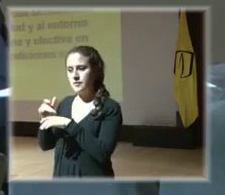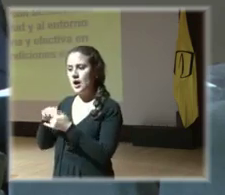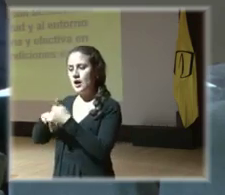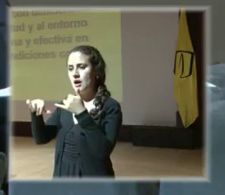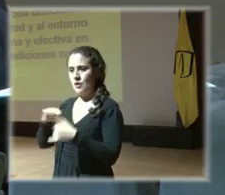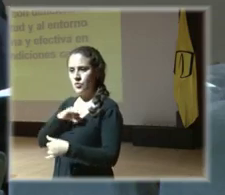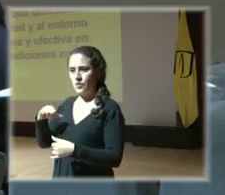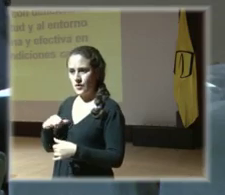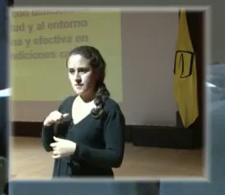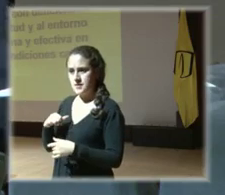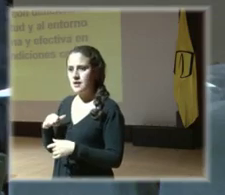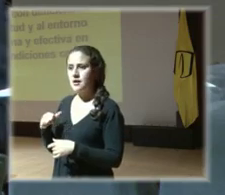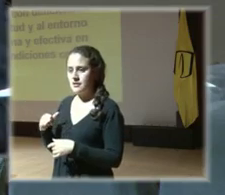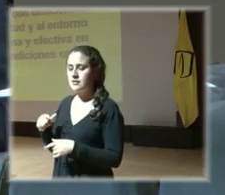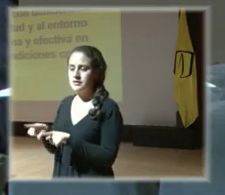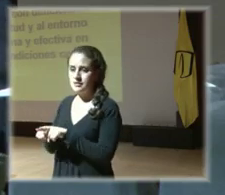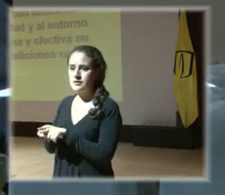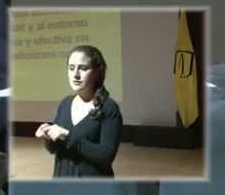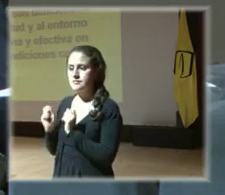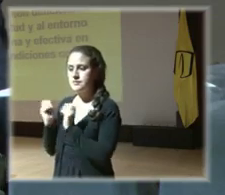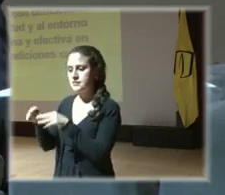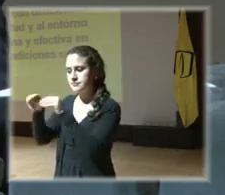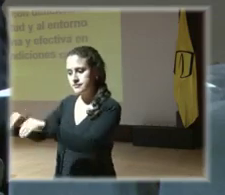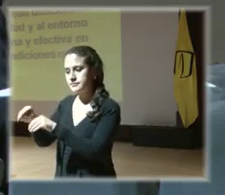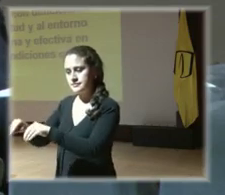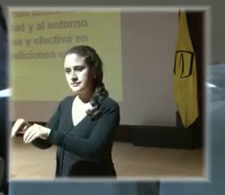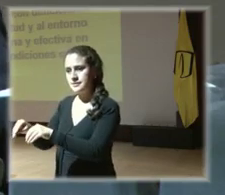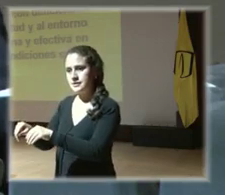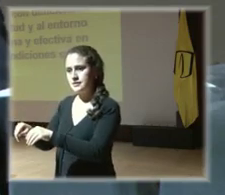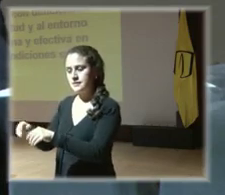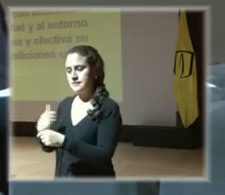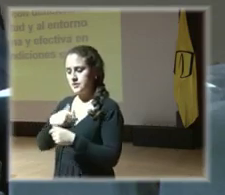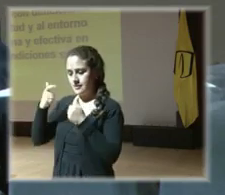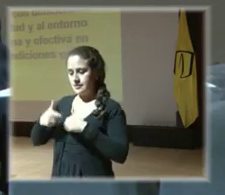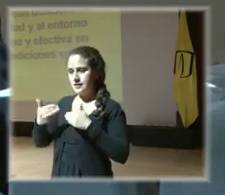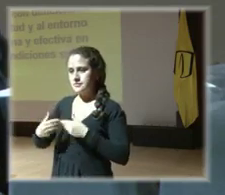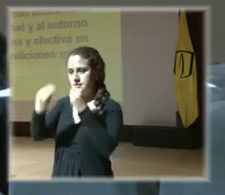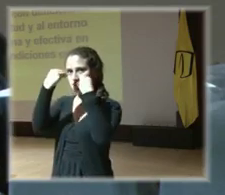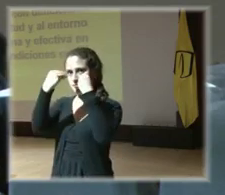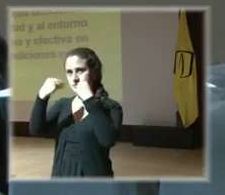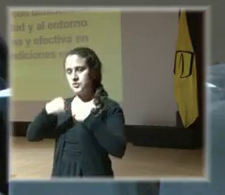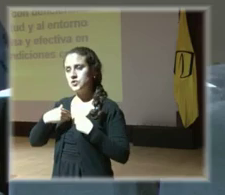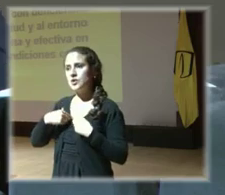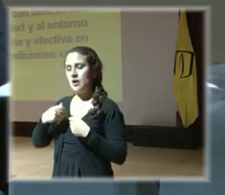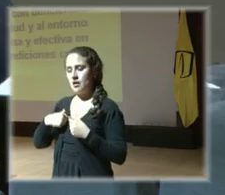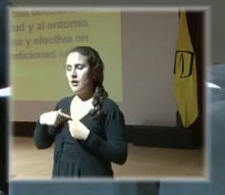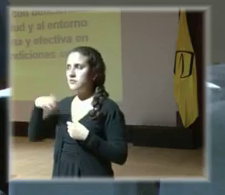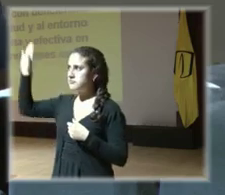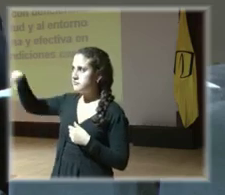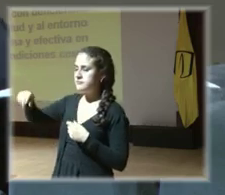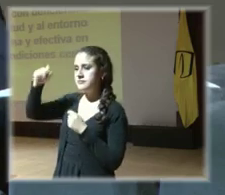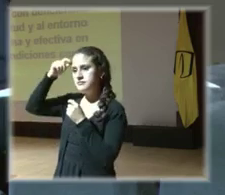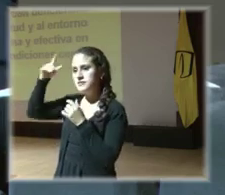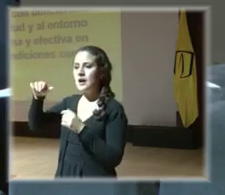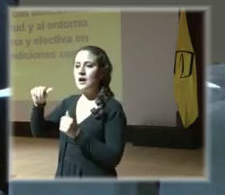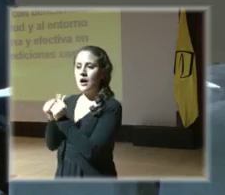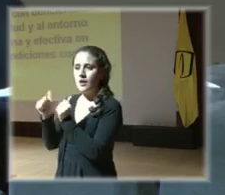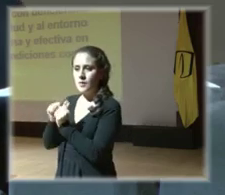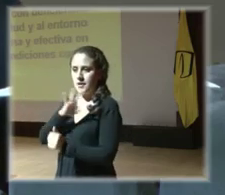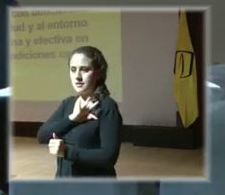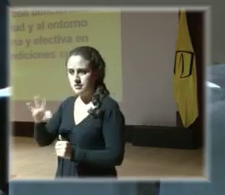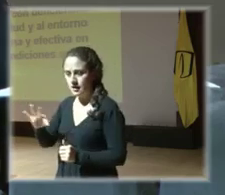que brinda herramientas para que las personas con discapacidad tengan apoyos públicos, acompañantes